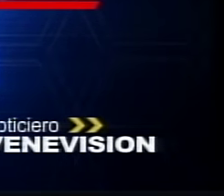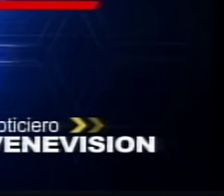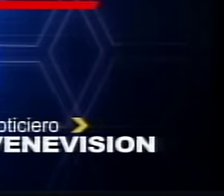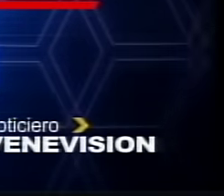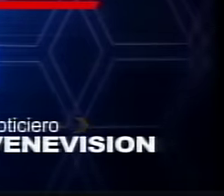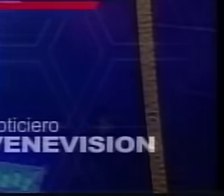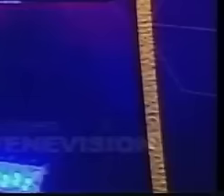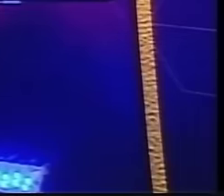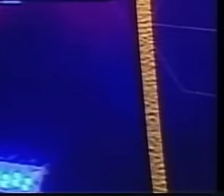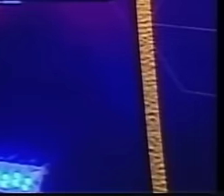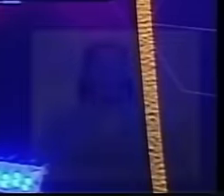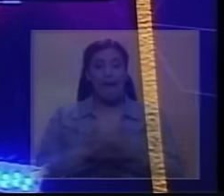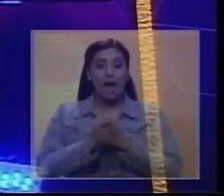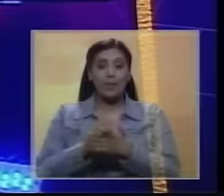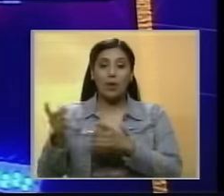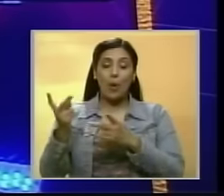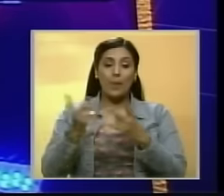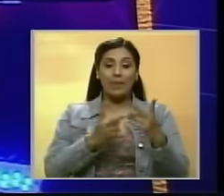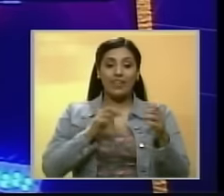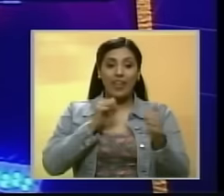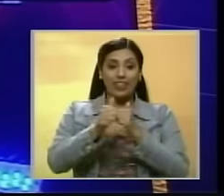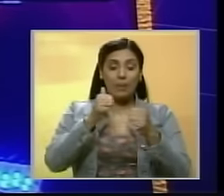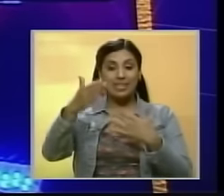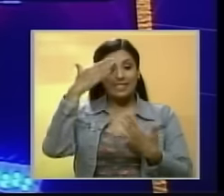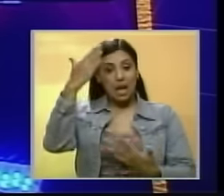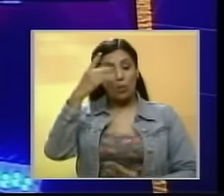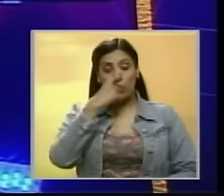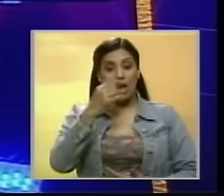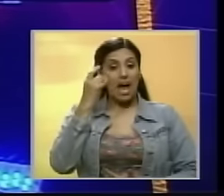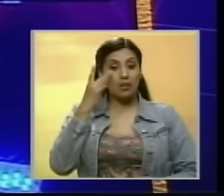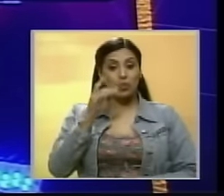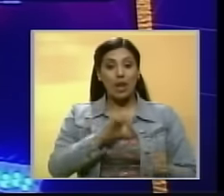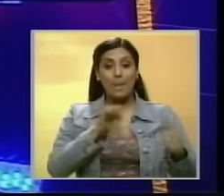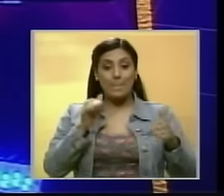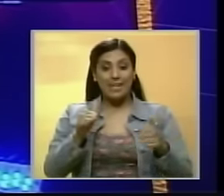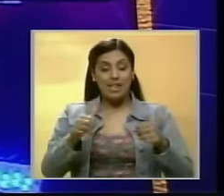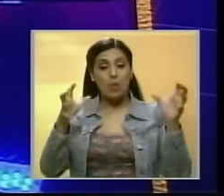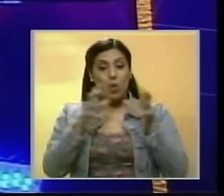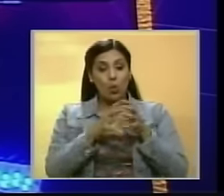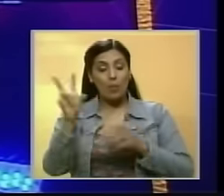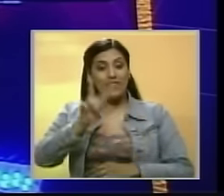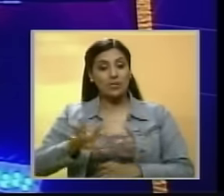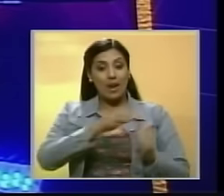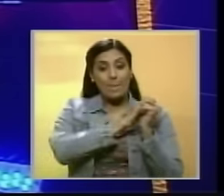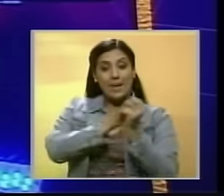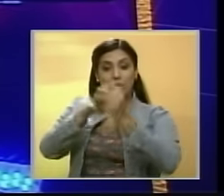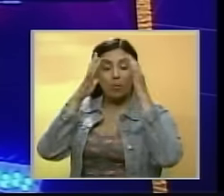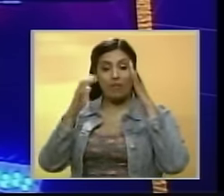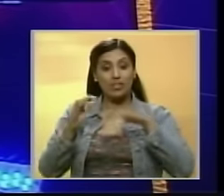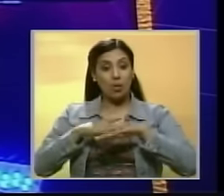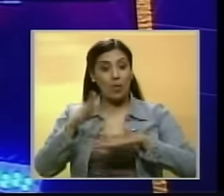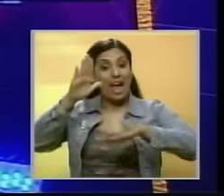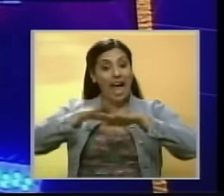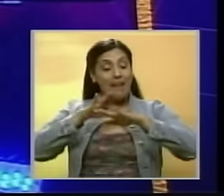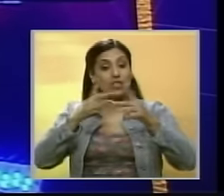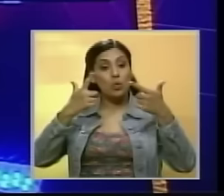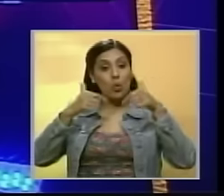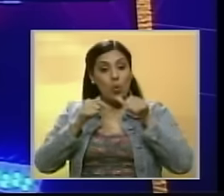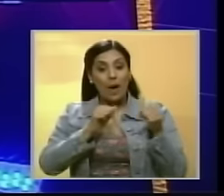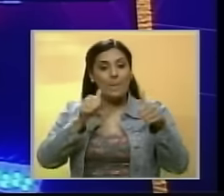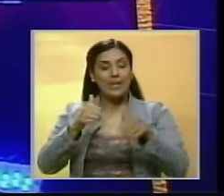Venezuela amigos Bienvenidos a los deportes Les saluda Tony chit adino comenzamos con la liga venezolana de béisbol profesional porque anunció que la temporada